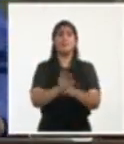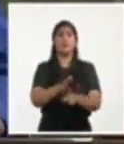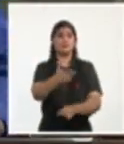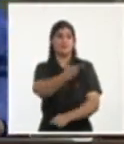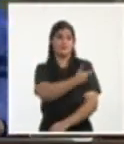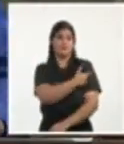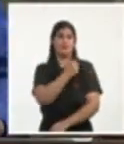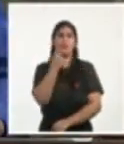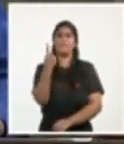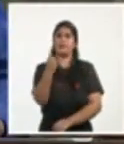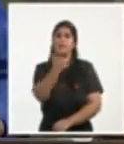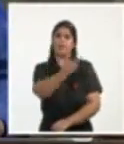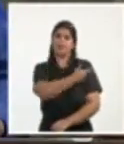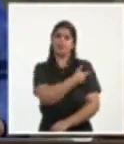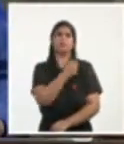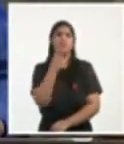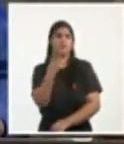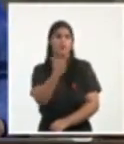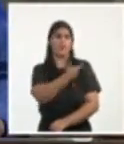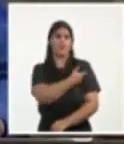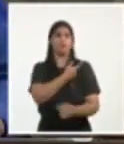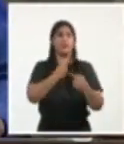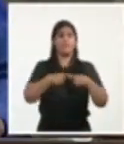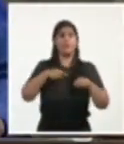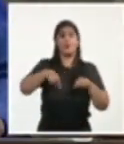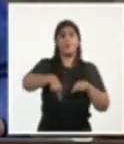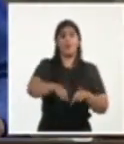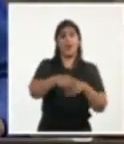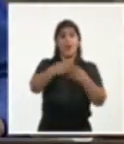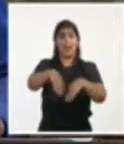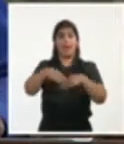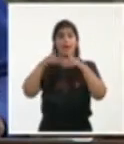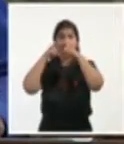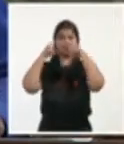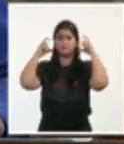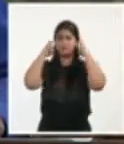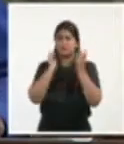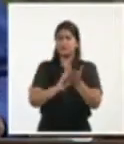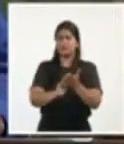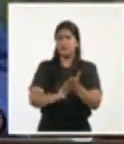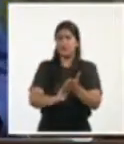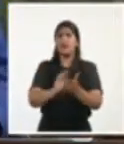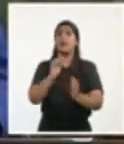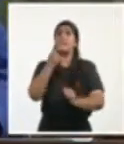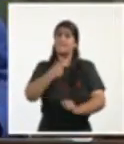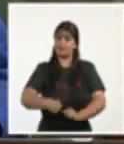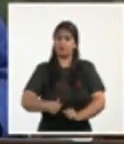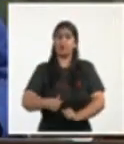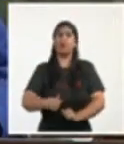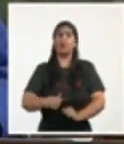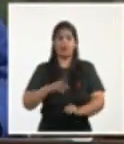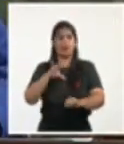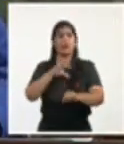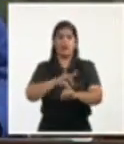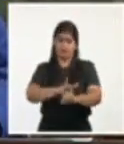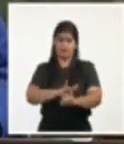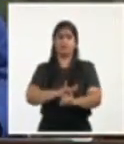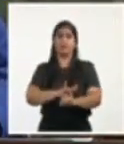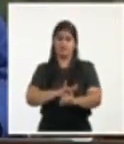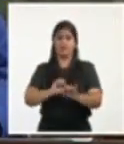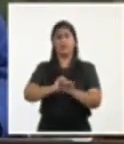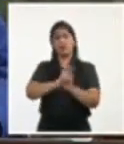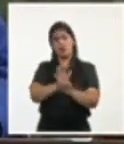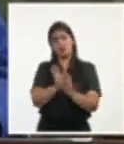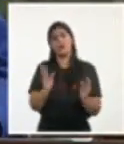dosis y no se protege y se enferma, ese ciclo de vacunación se interrumpe también, porque hay que esperar entonces una